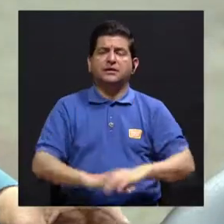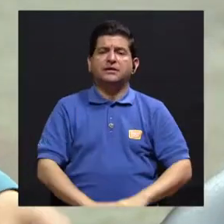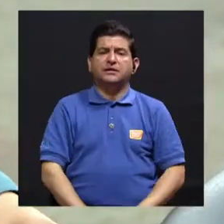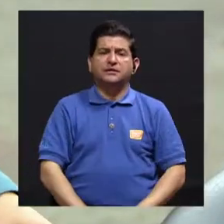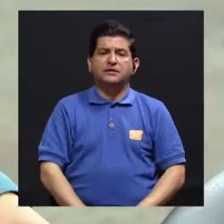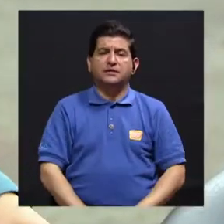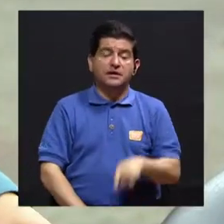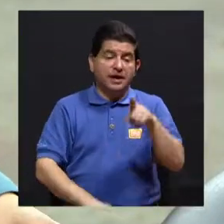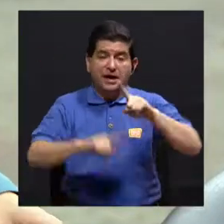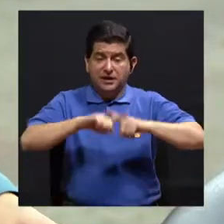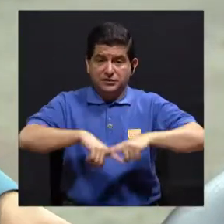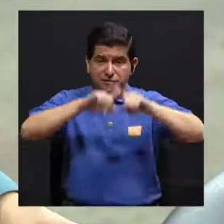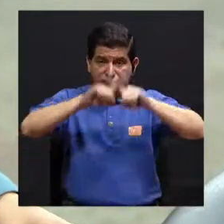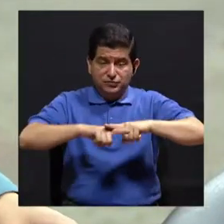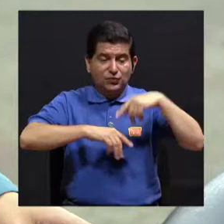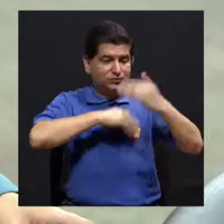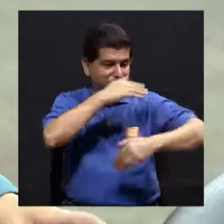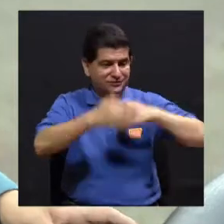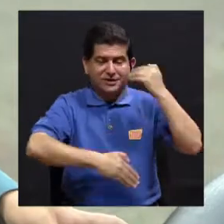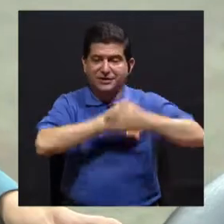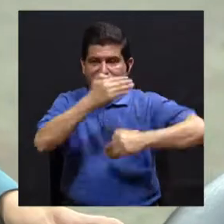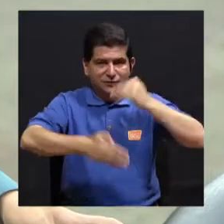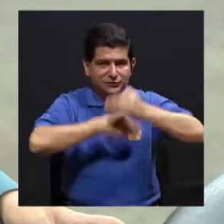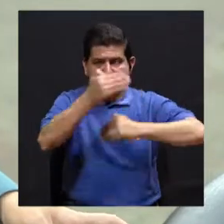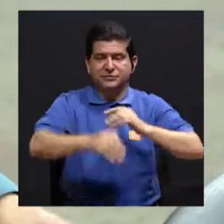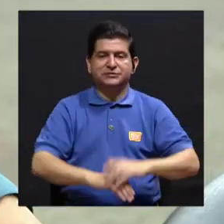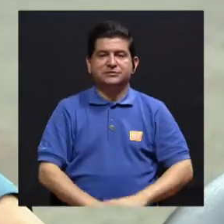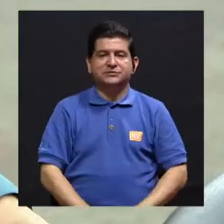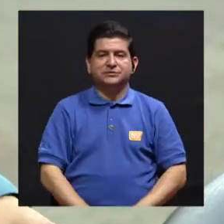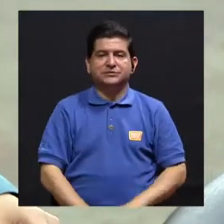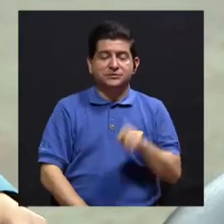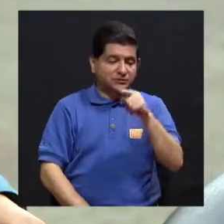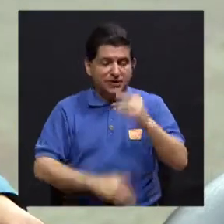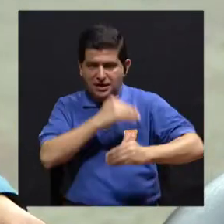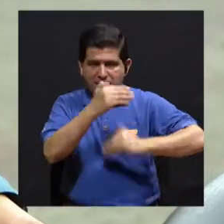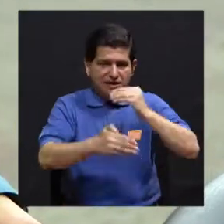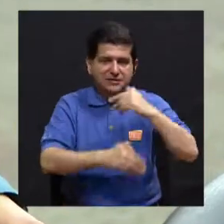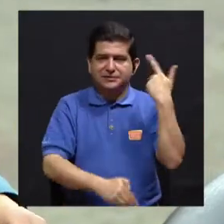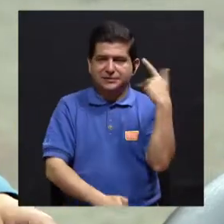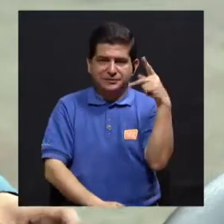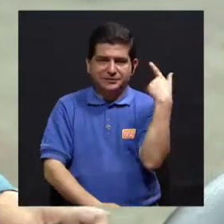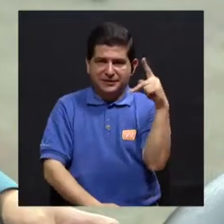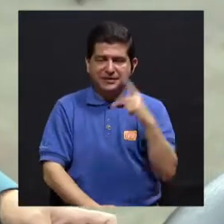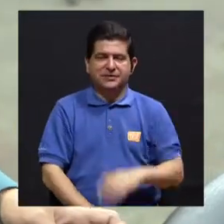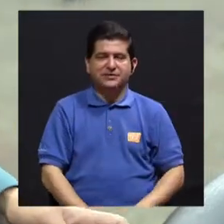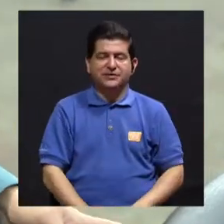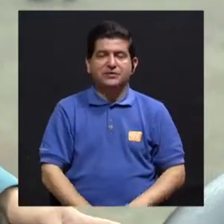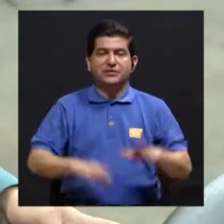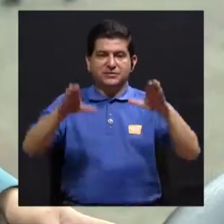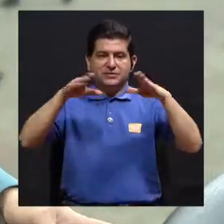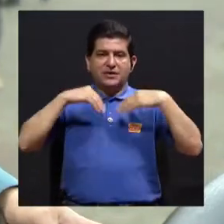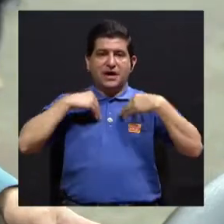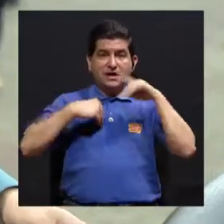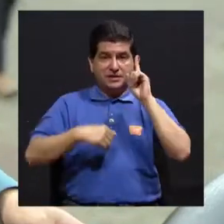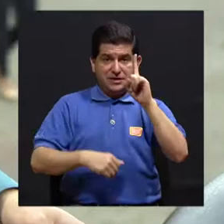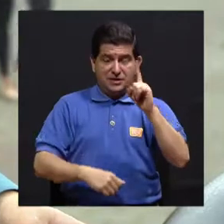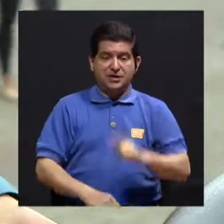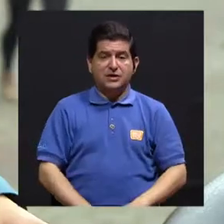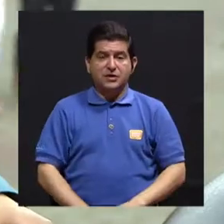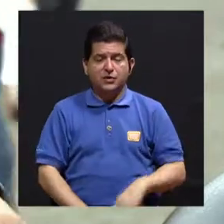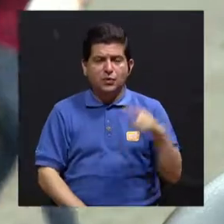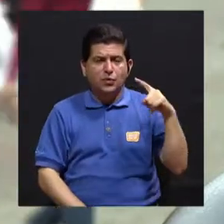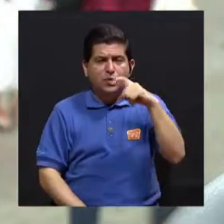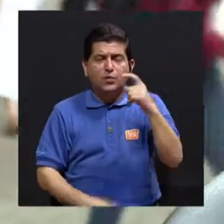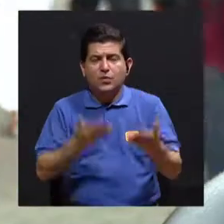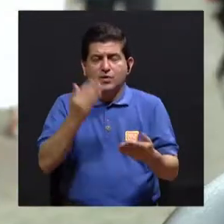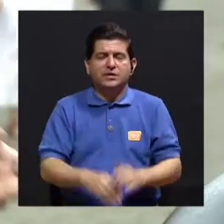general, esto depende de comportamiento, ¿verdad? Entonces, un comportamiento peligroso para adquirir algún parásito,